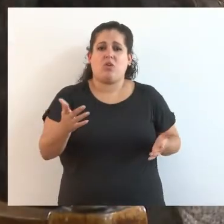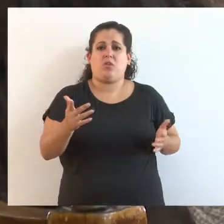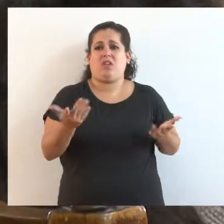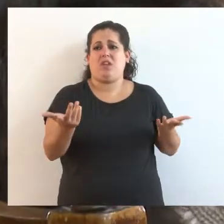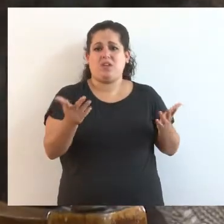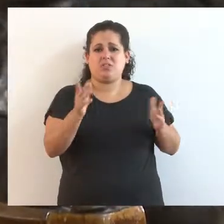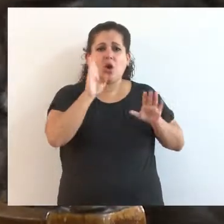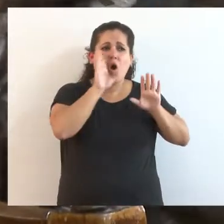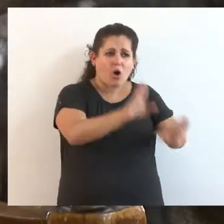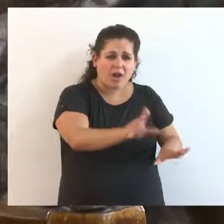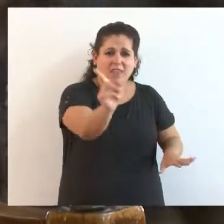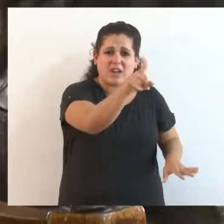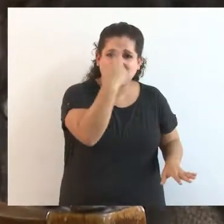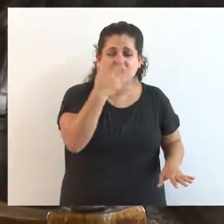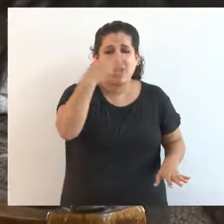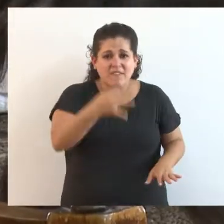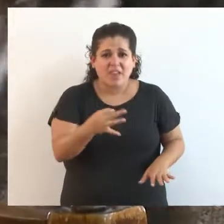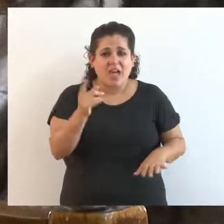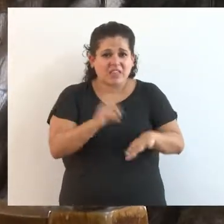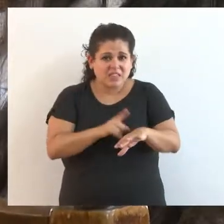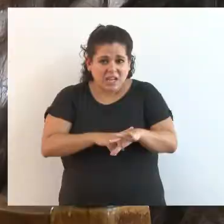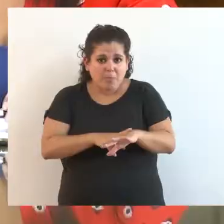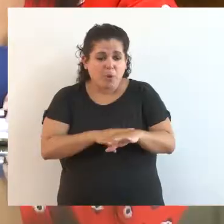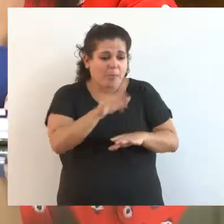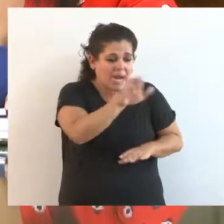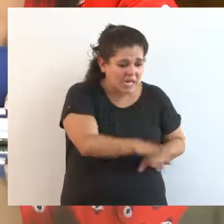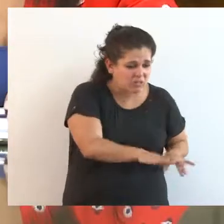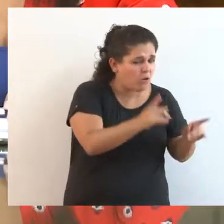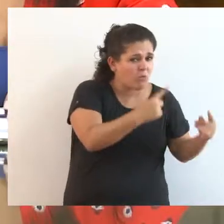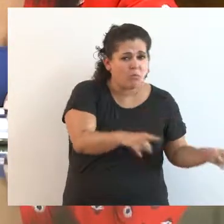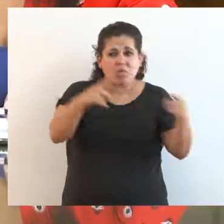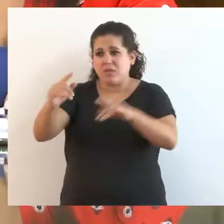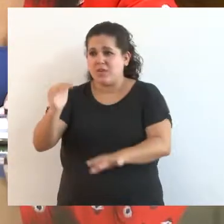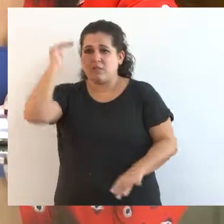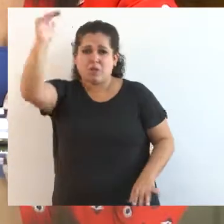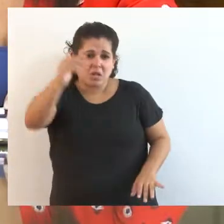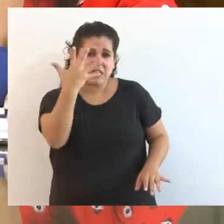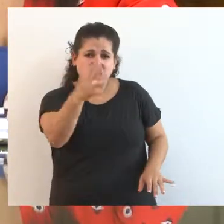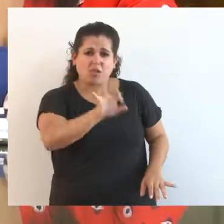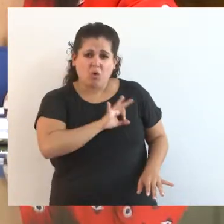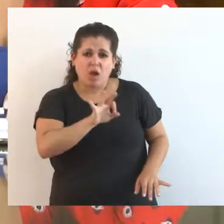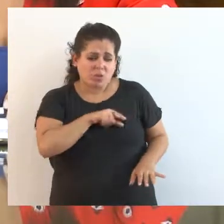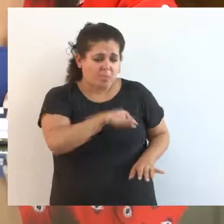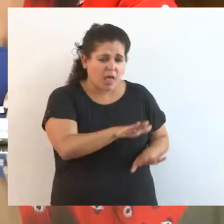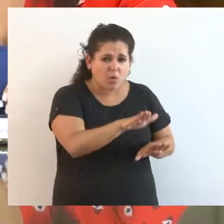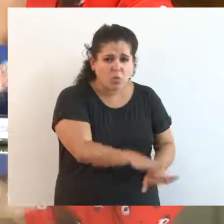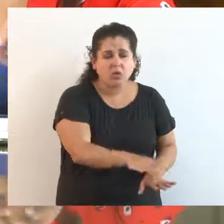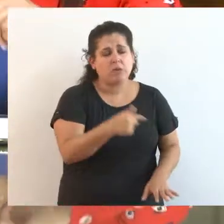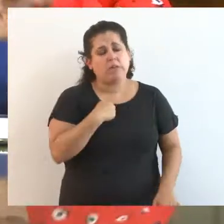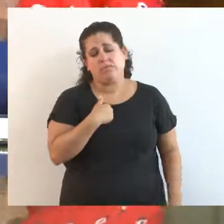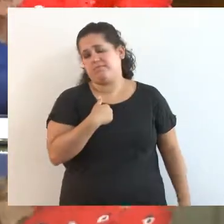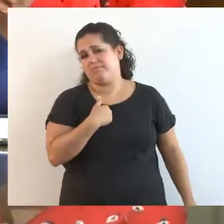Así. Y el tiempo de los niños no es el tiempo de los adultos. Digamos. Para un adulto que pasen 5 años puede estar